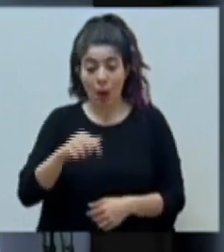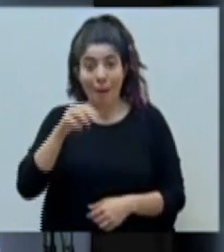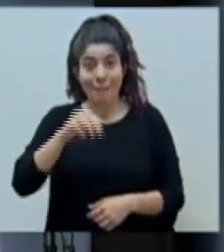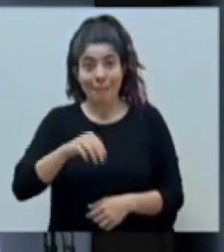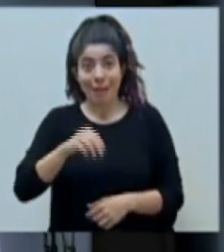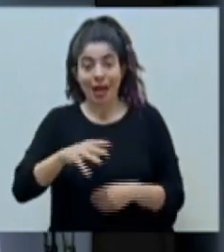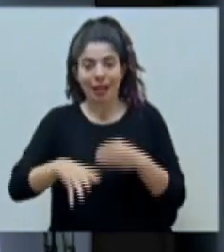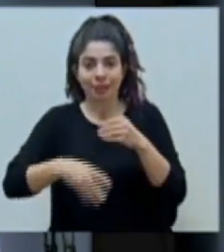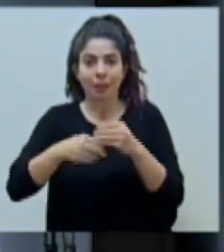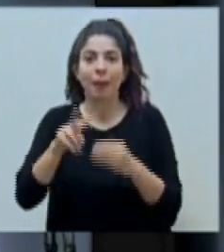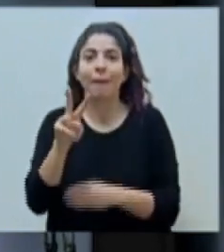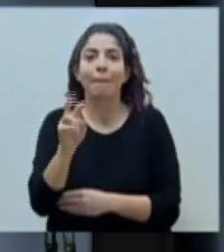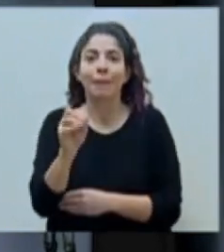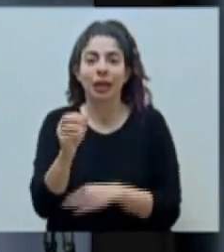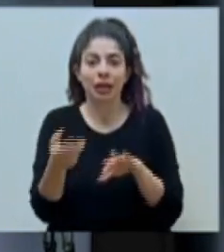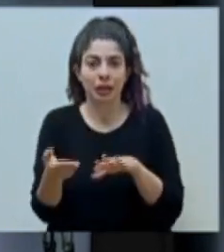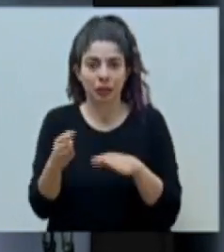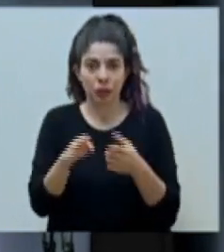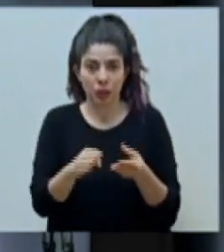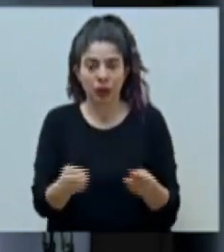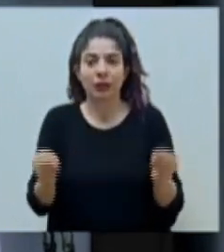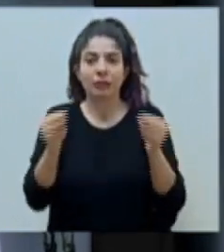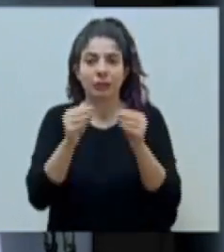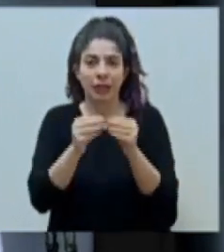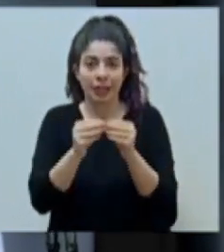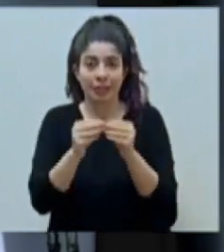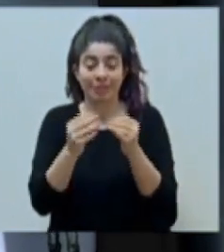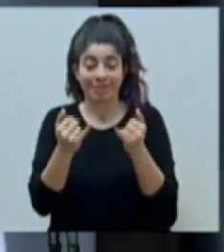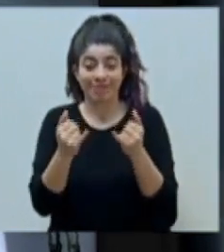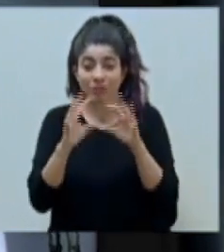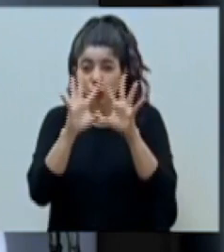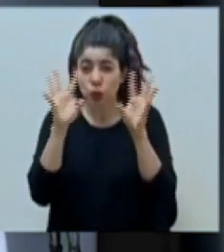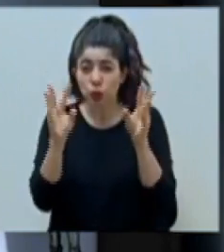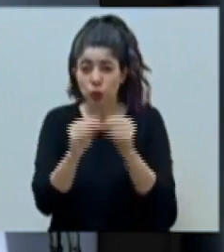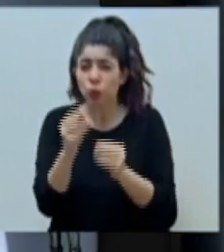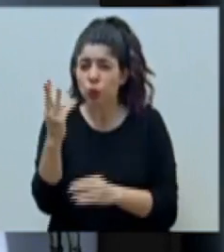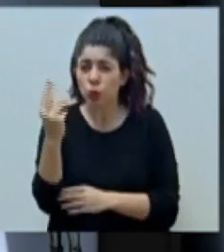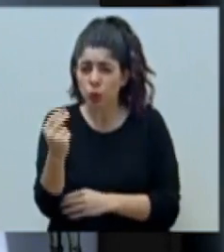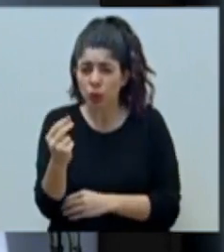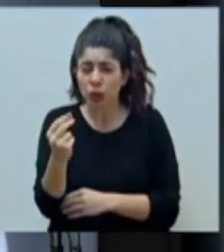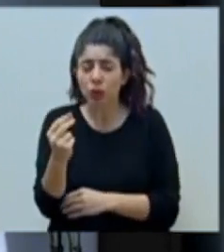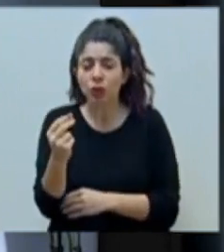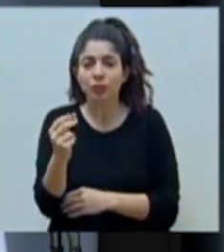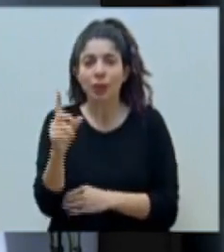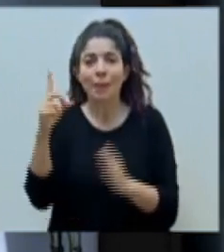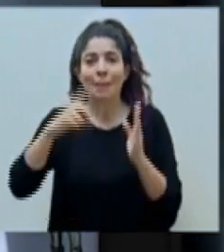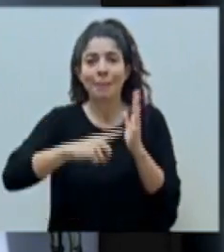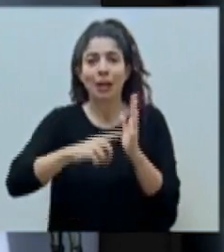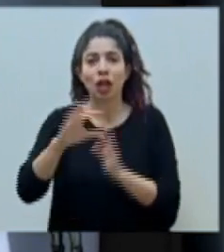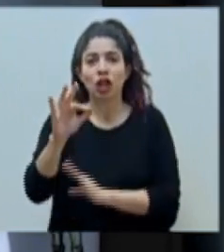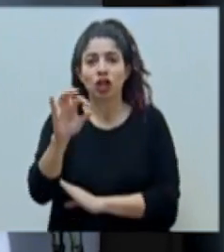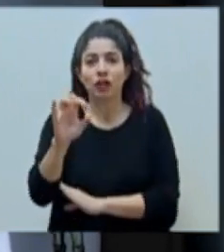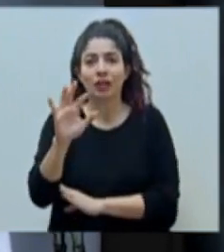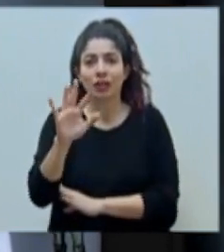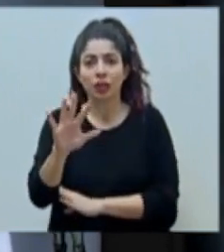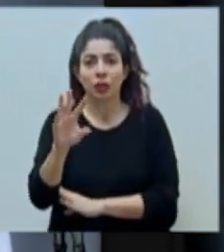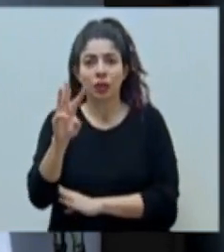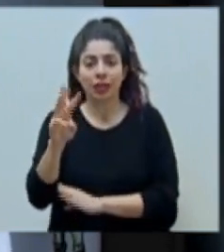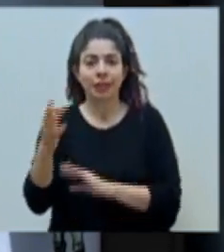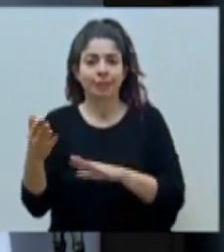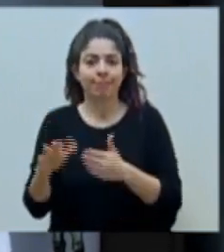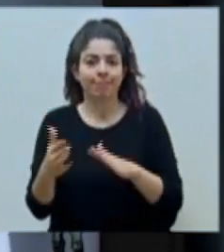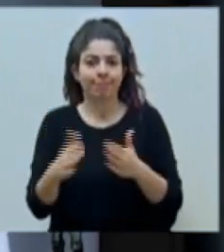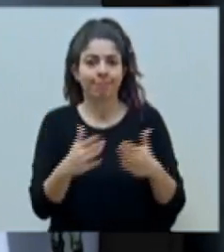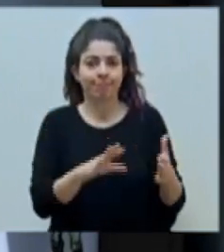se suman 20 fallecimientos más. En total se tienen contabilizados 1.956